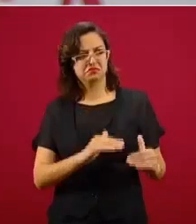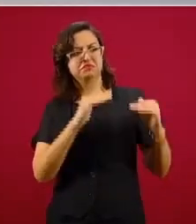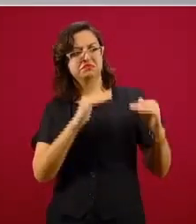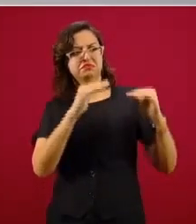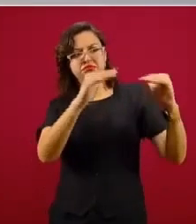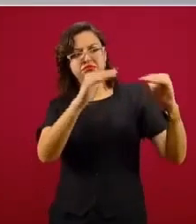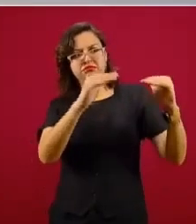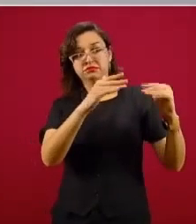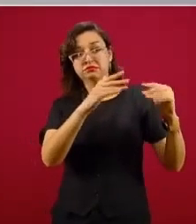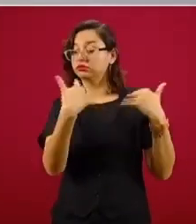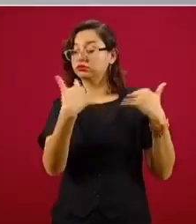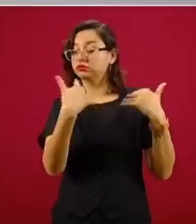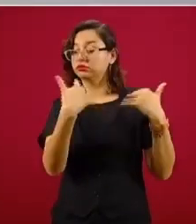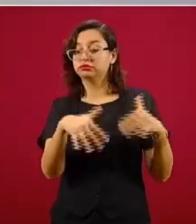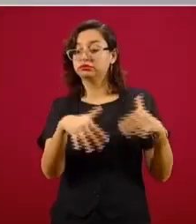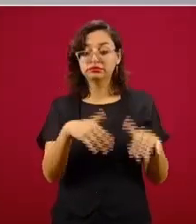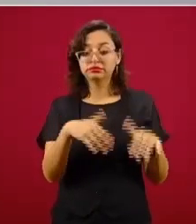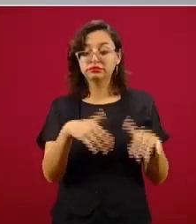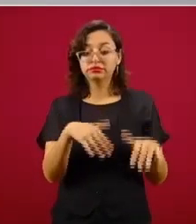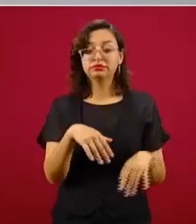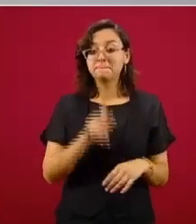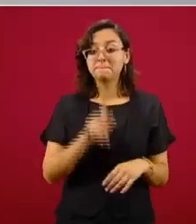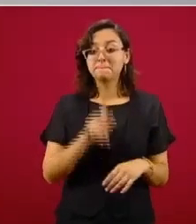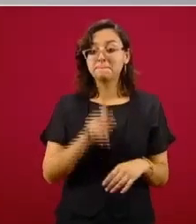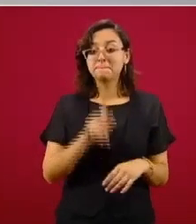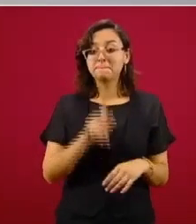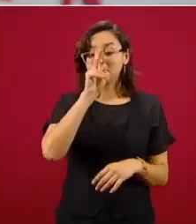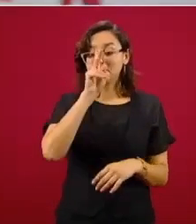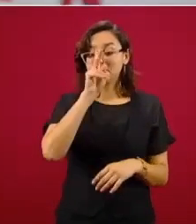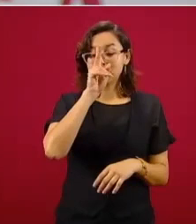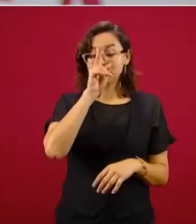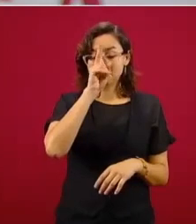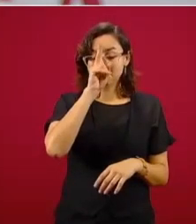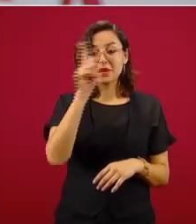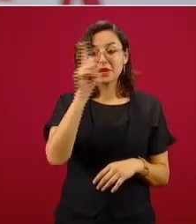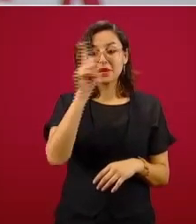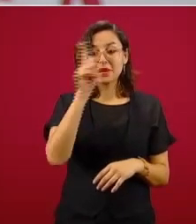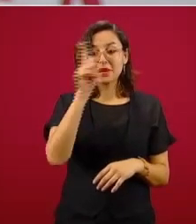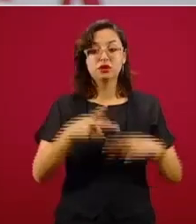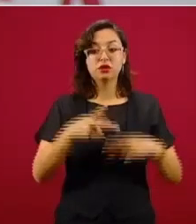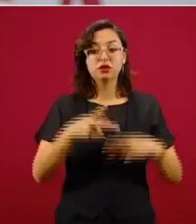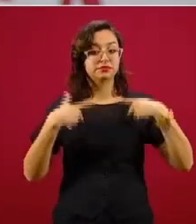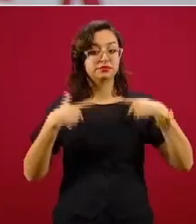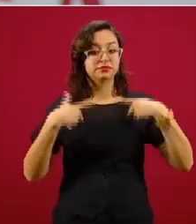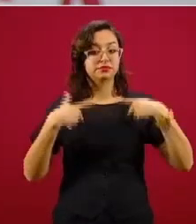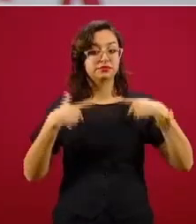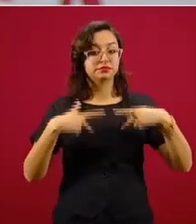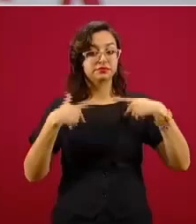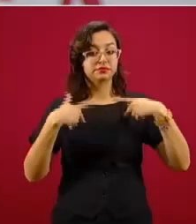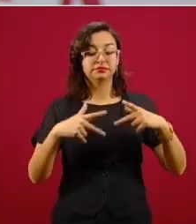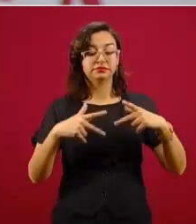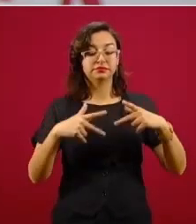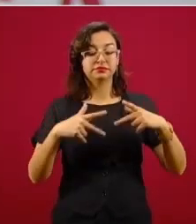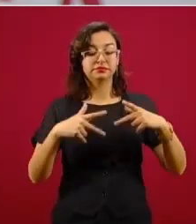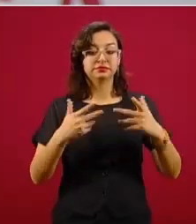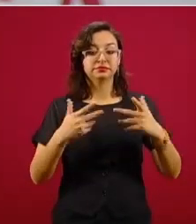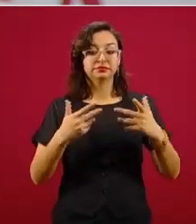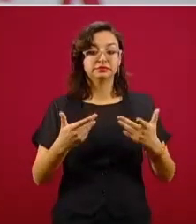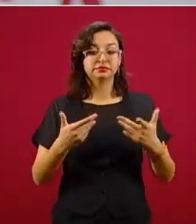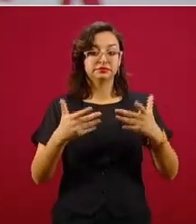Y hay veces que es más el analfabetismo político en